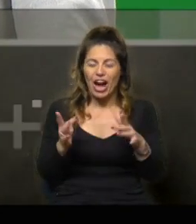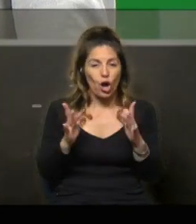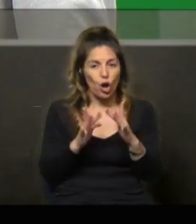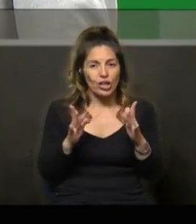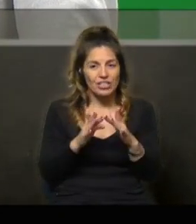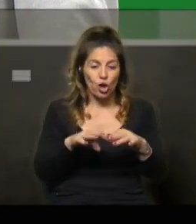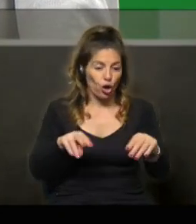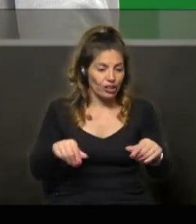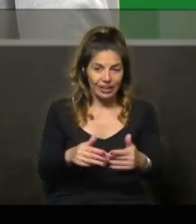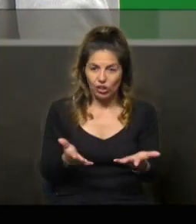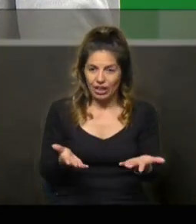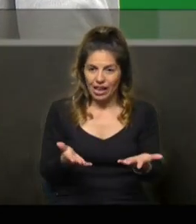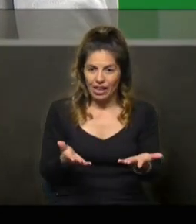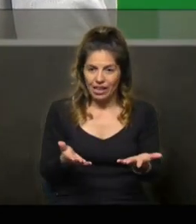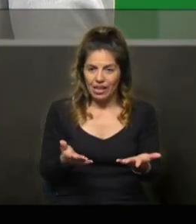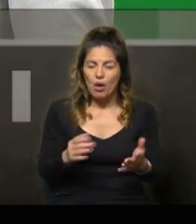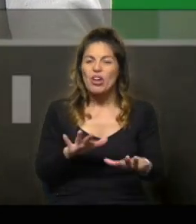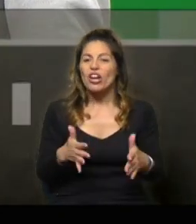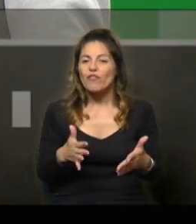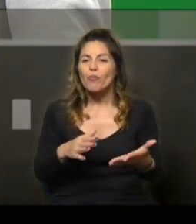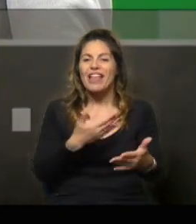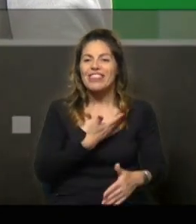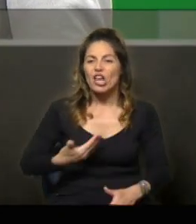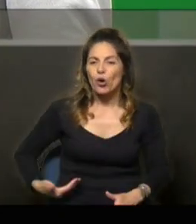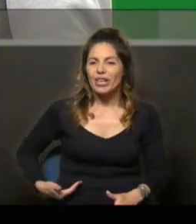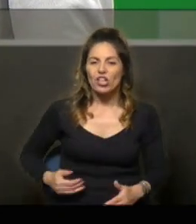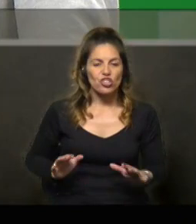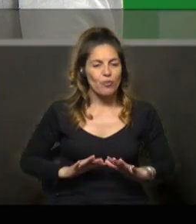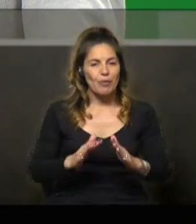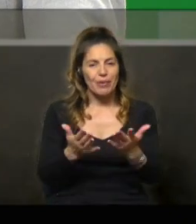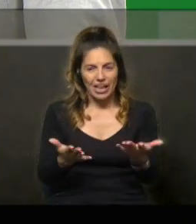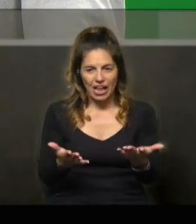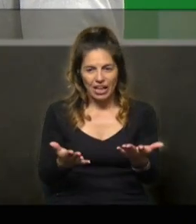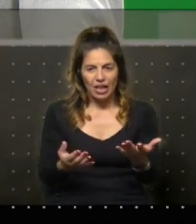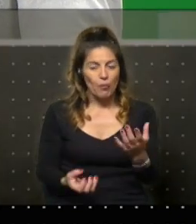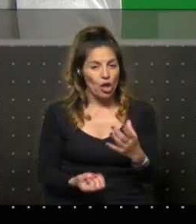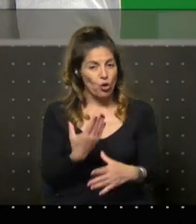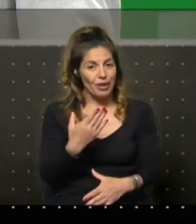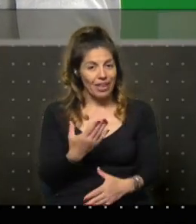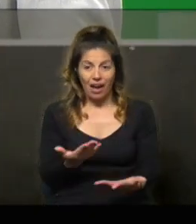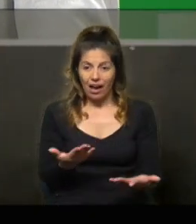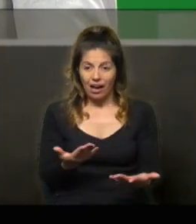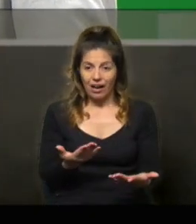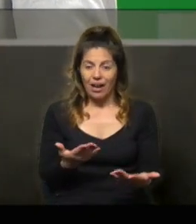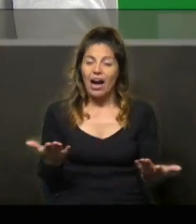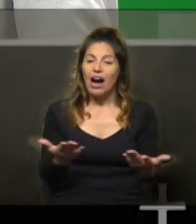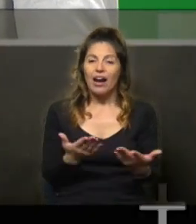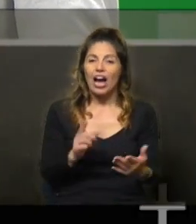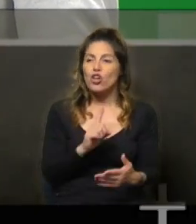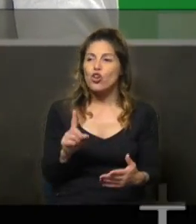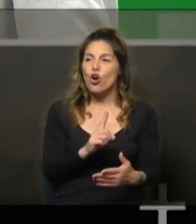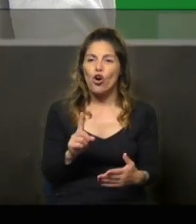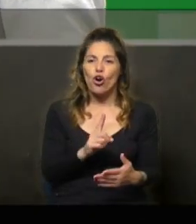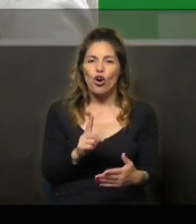lo teritorial Pero qué tipo de gobierno Se va a armar porque esto es una novedad absoluta Acá no está detrás